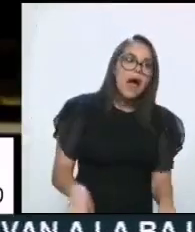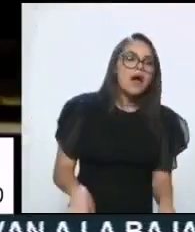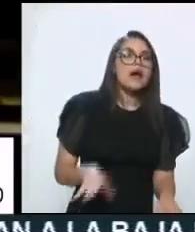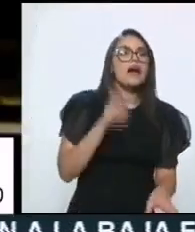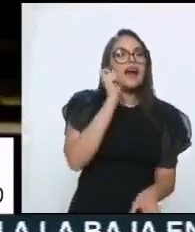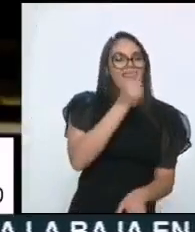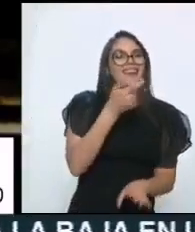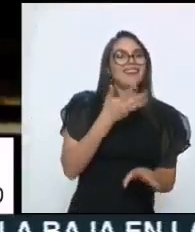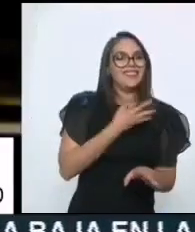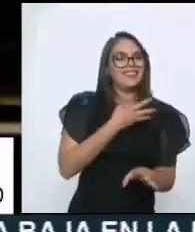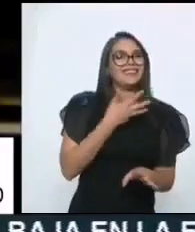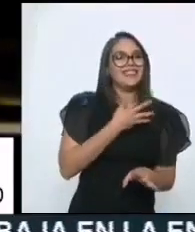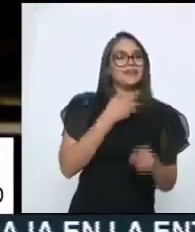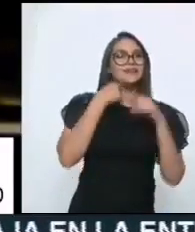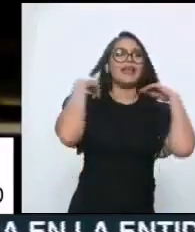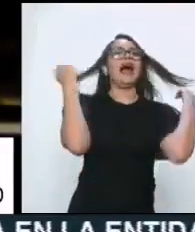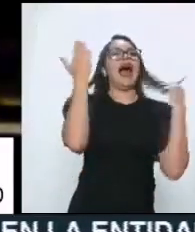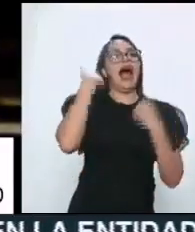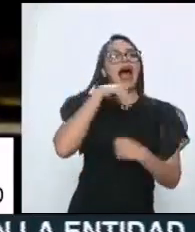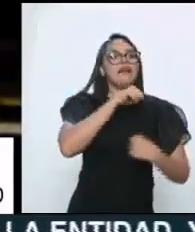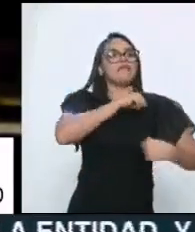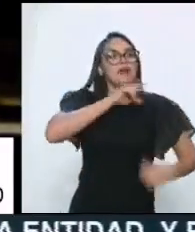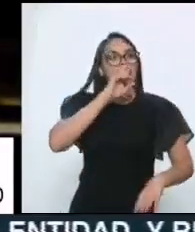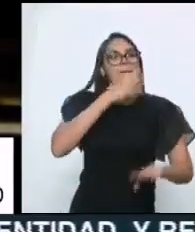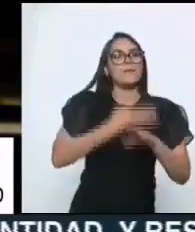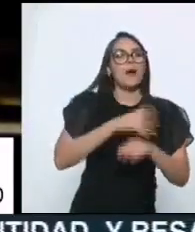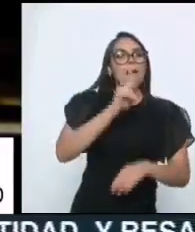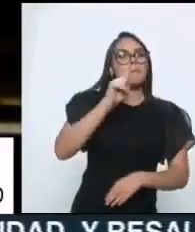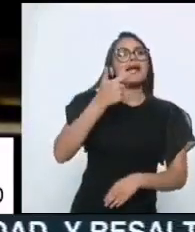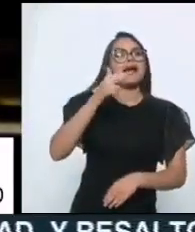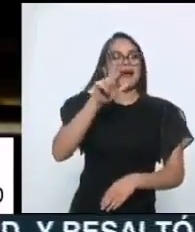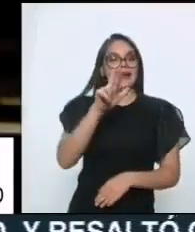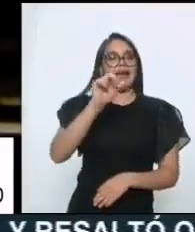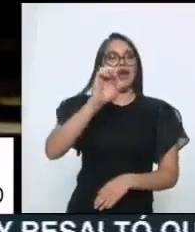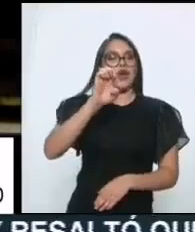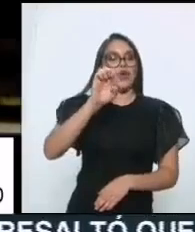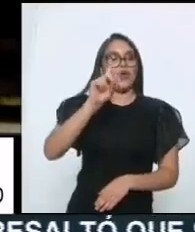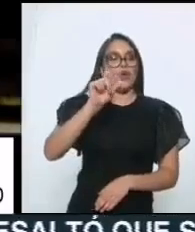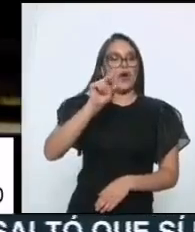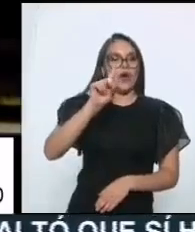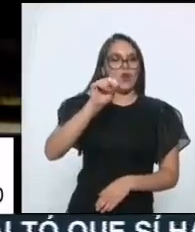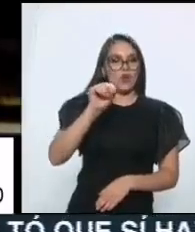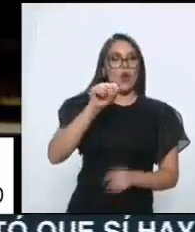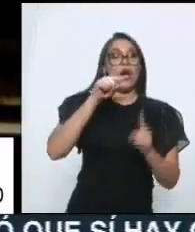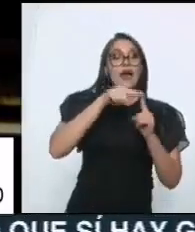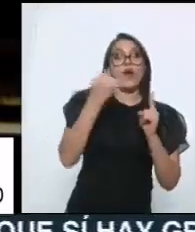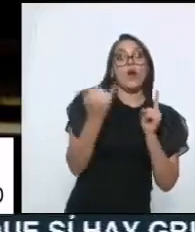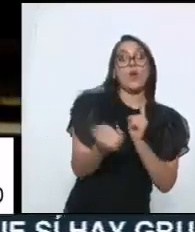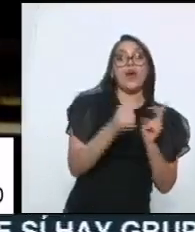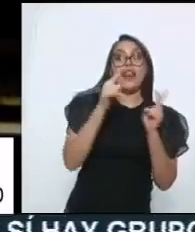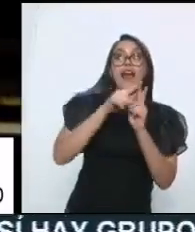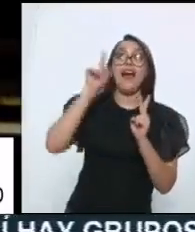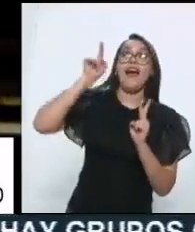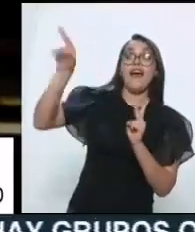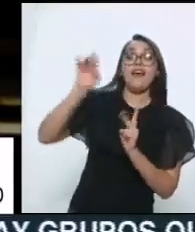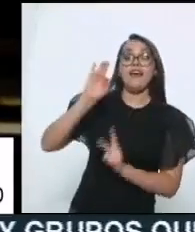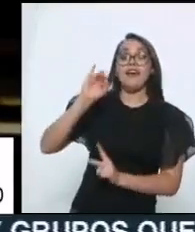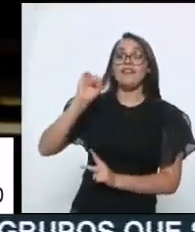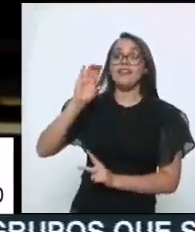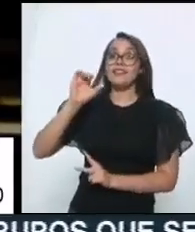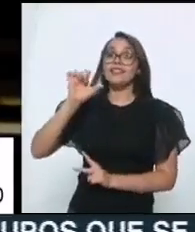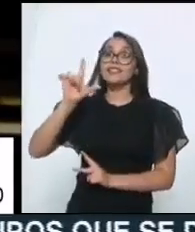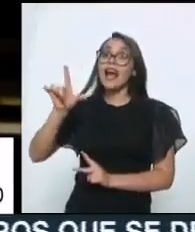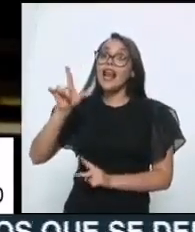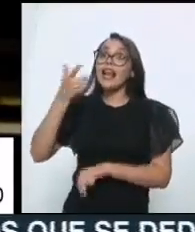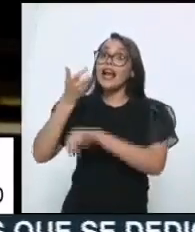Mora, y un extracto de un memorándum que fue preparado por la propia ATF para el fiscal general de Estados Unidos, en ese momento